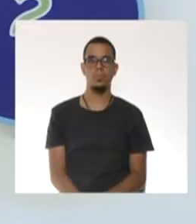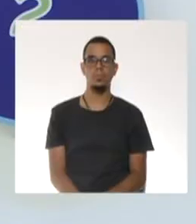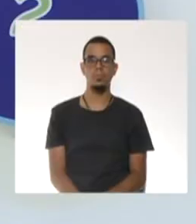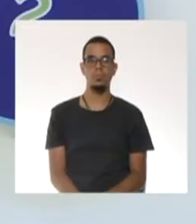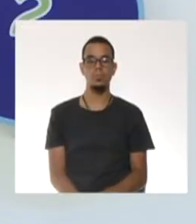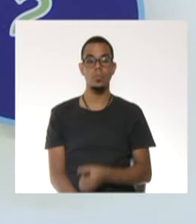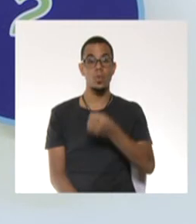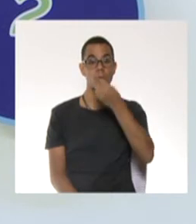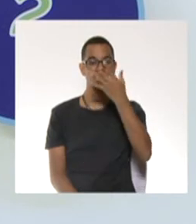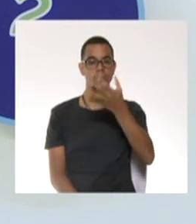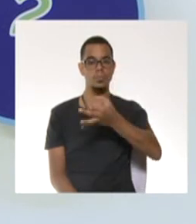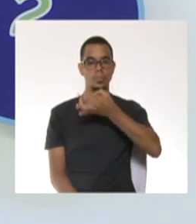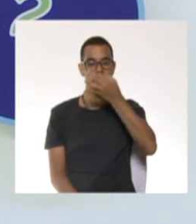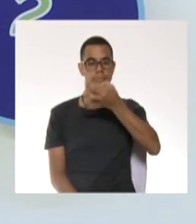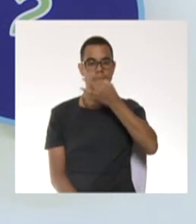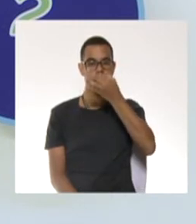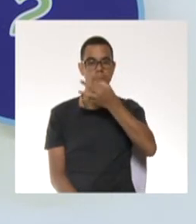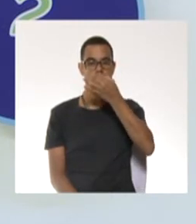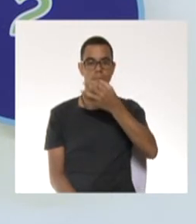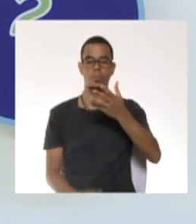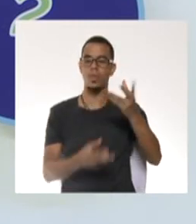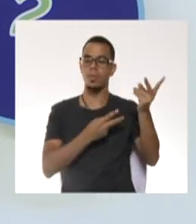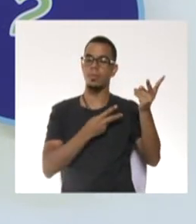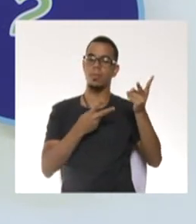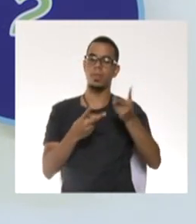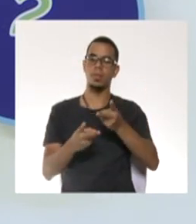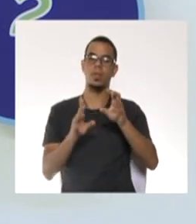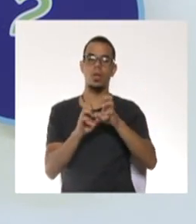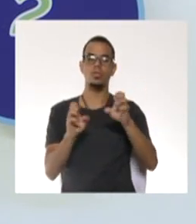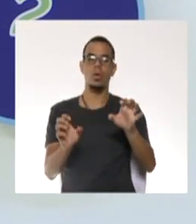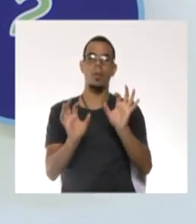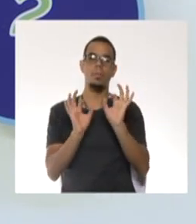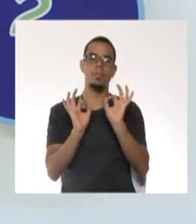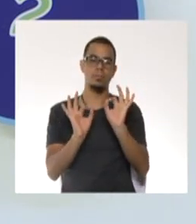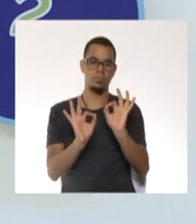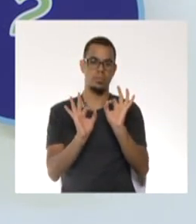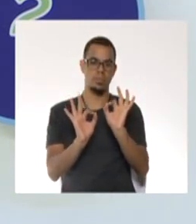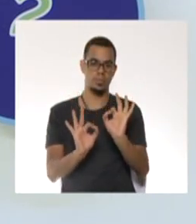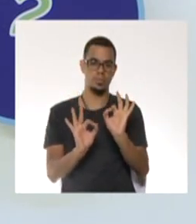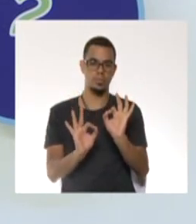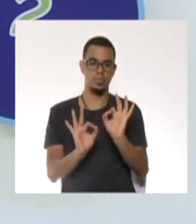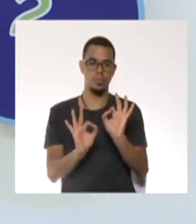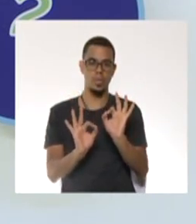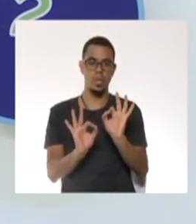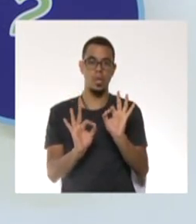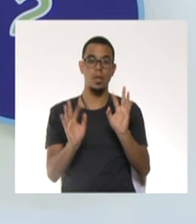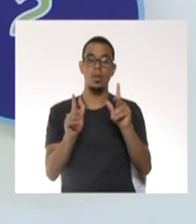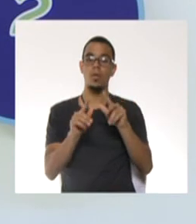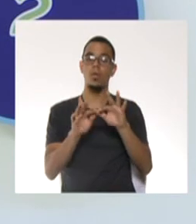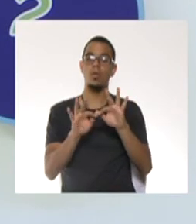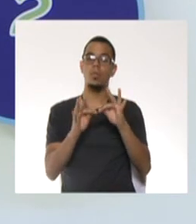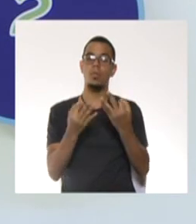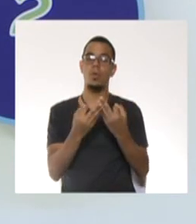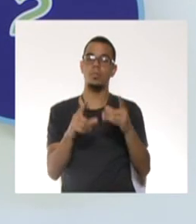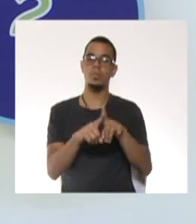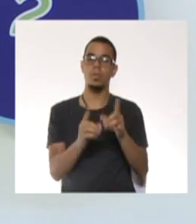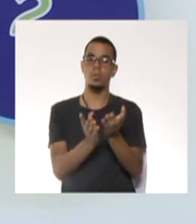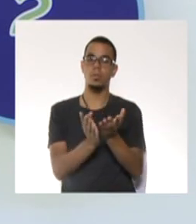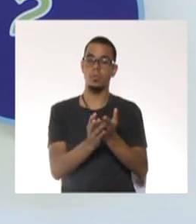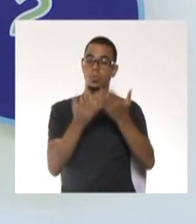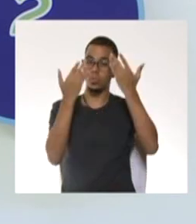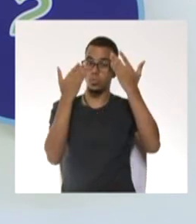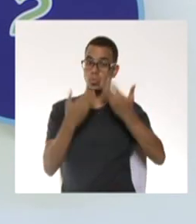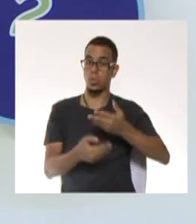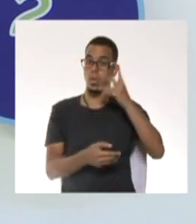Muy buenas tardes tengan todos. Bienvenidos a su segmento de educación especial en su programa Cada Familia una Escuela. Soy